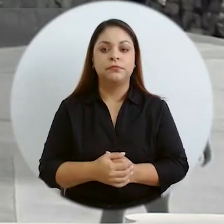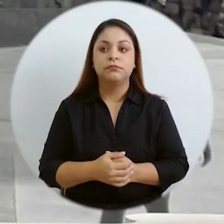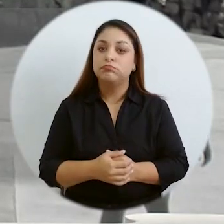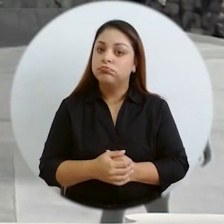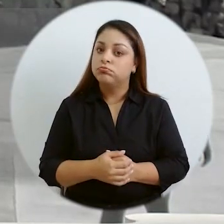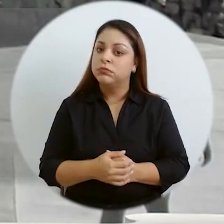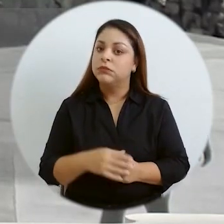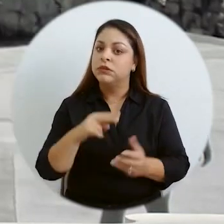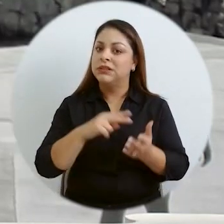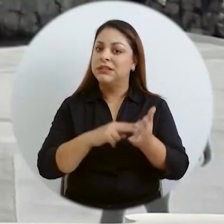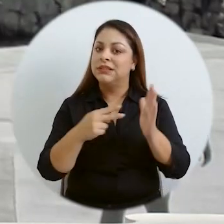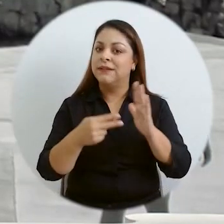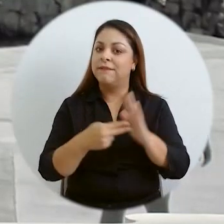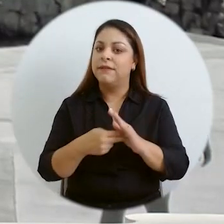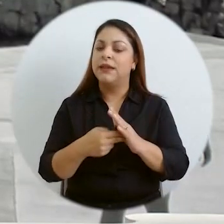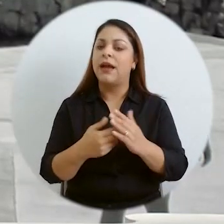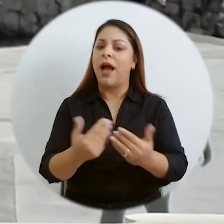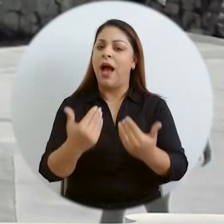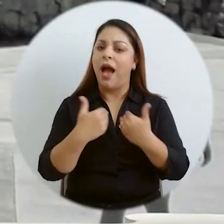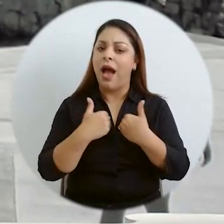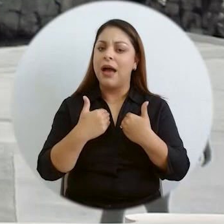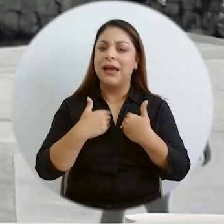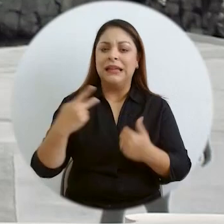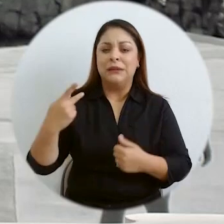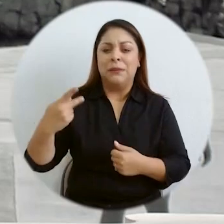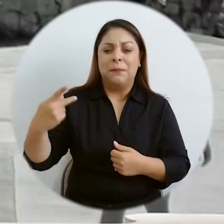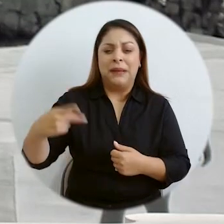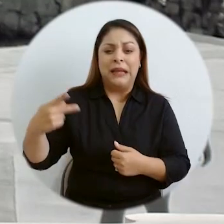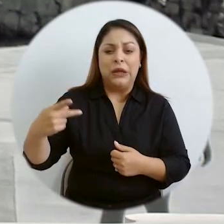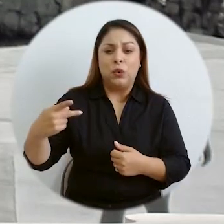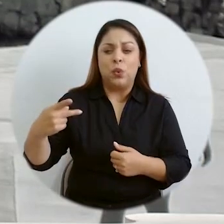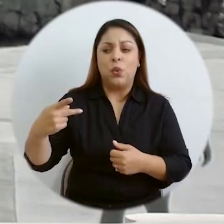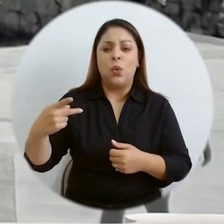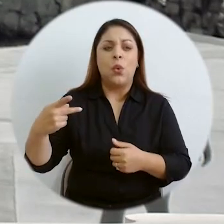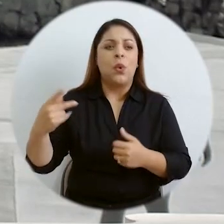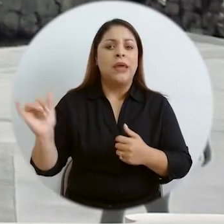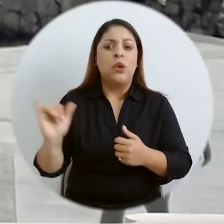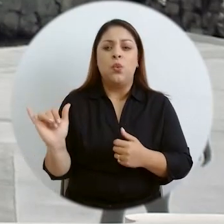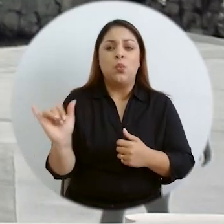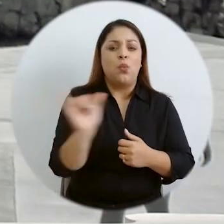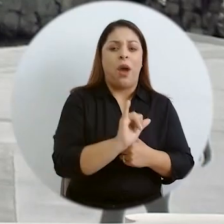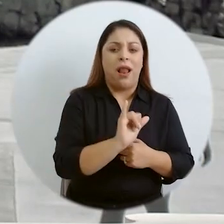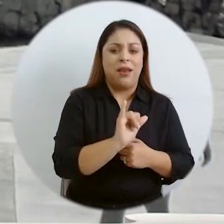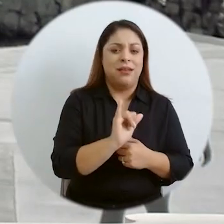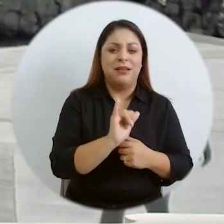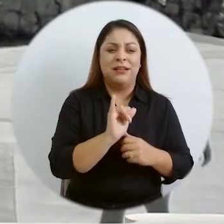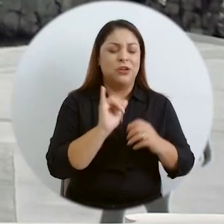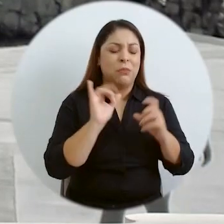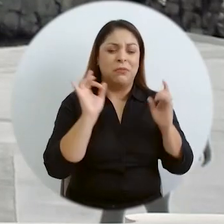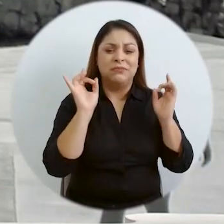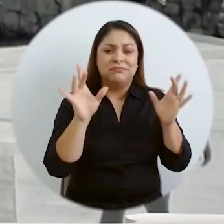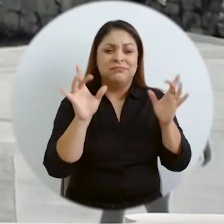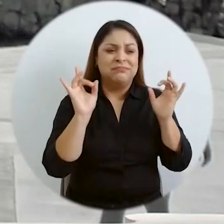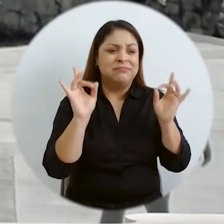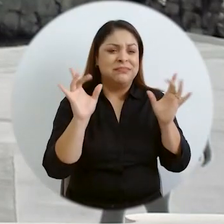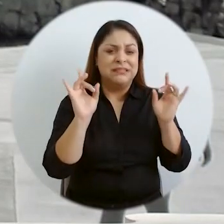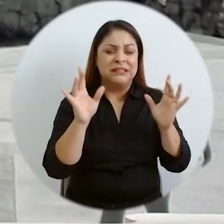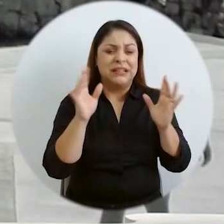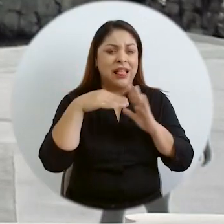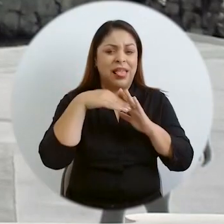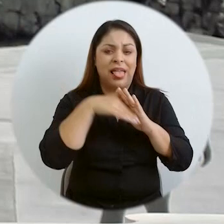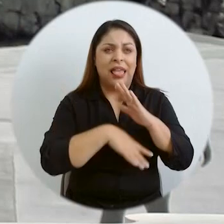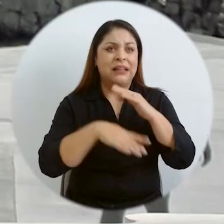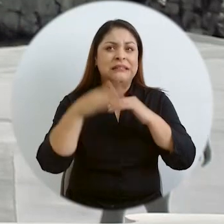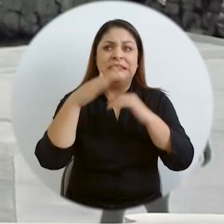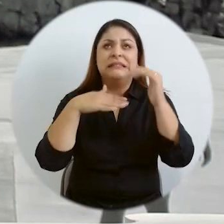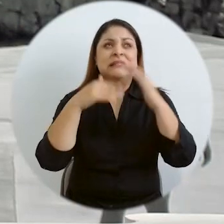¿de alguna forma se está corriendo el riesgo de replicar en la provincia de Guanacaste el caos inmobiliario que ya de por sí